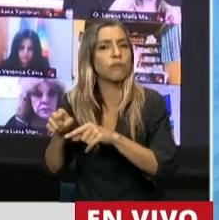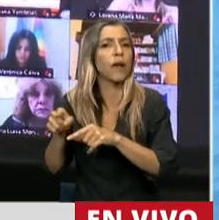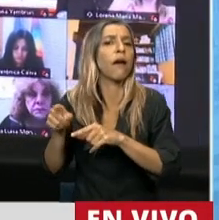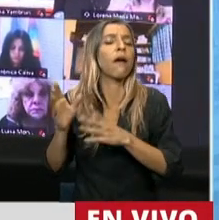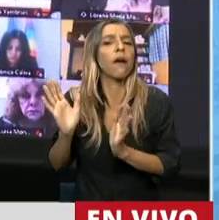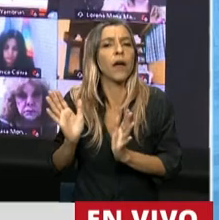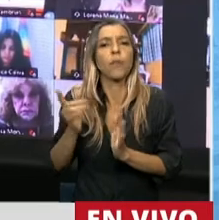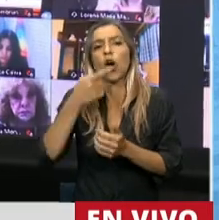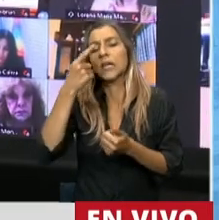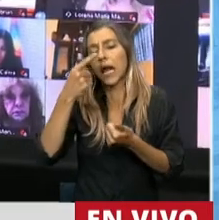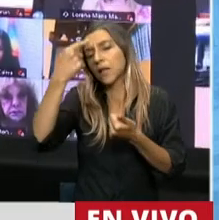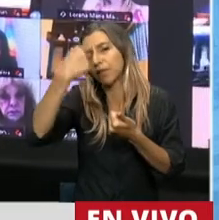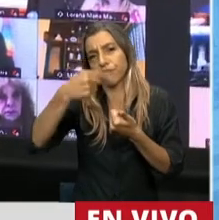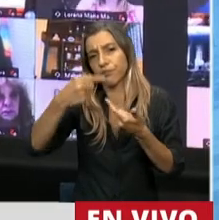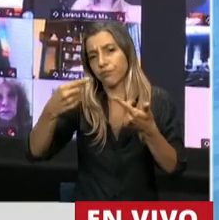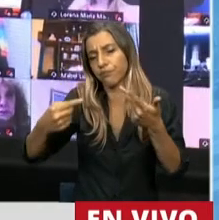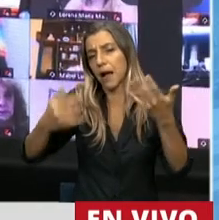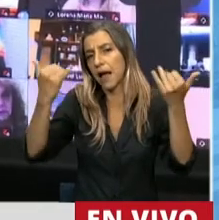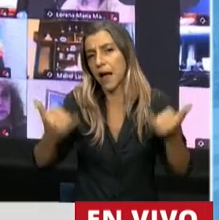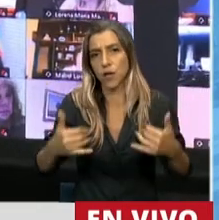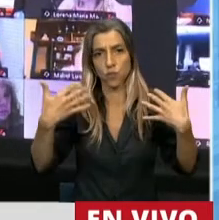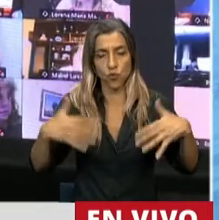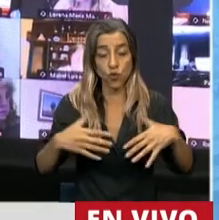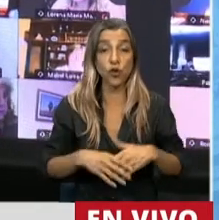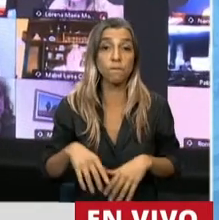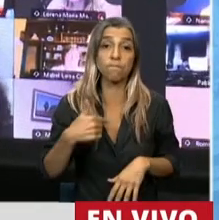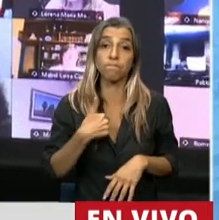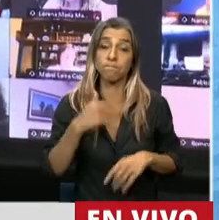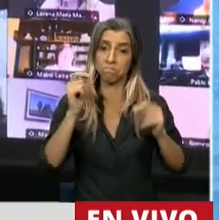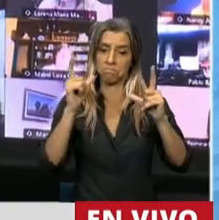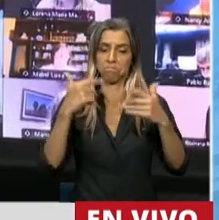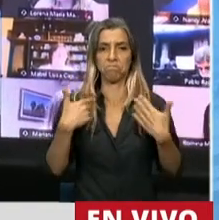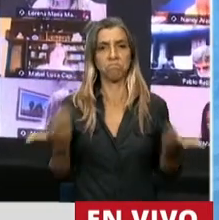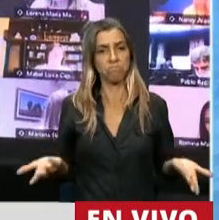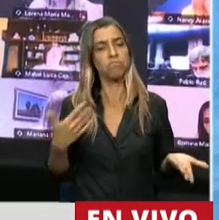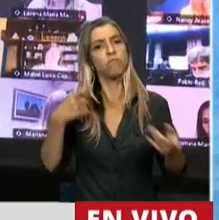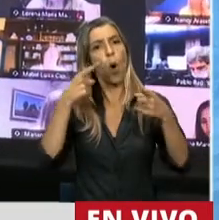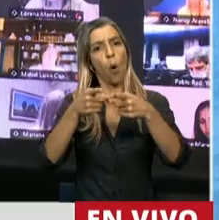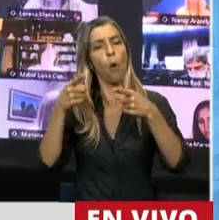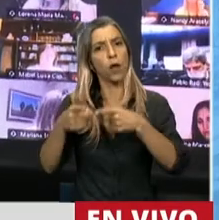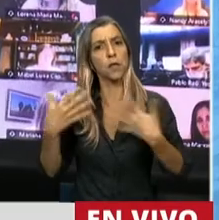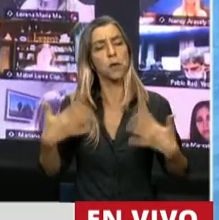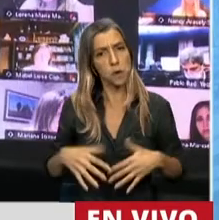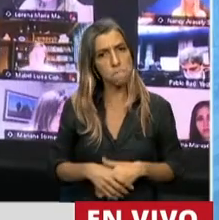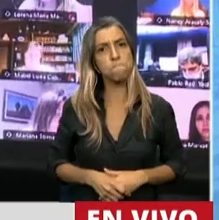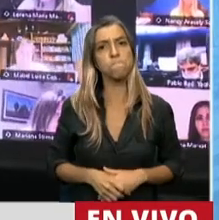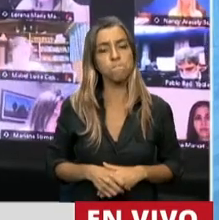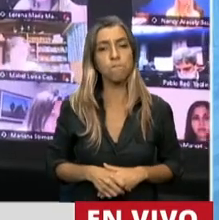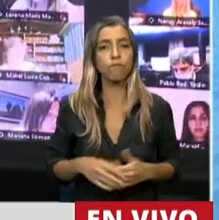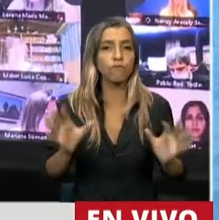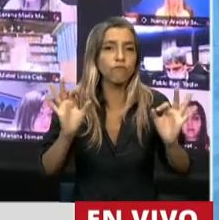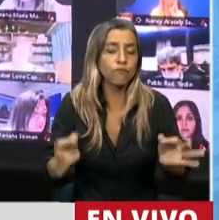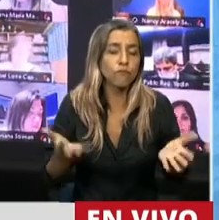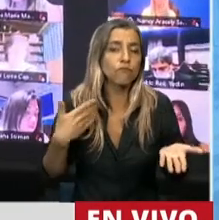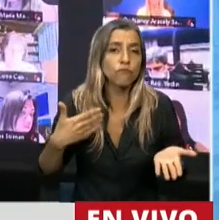intereses comunes. Bueno, sinceramente, presidente, llama mucho la atención los objetivos propuestos. Claramente no es el rol del